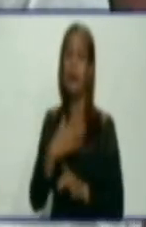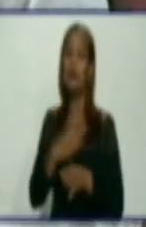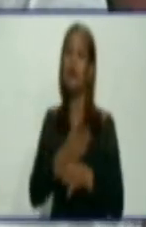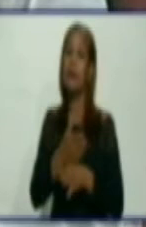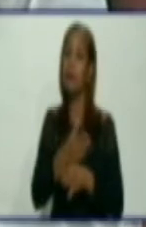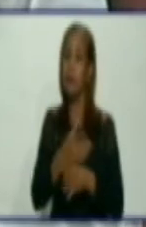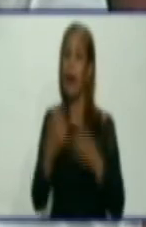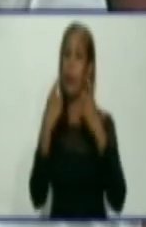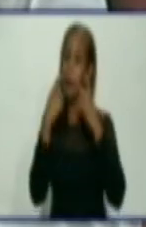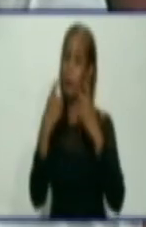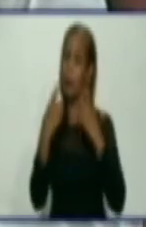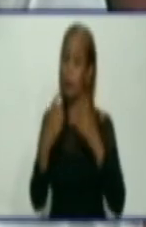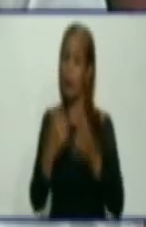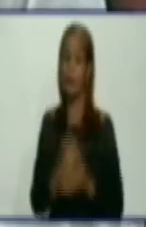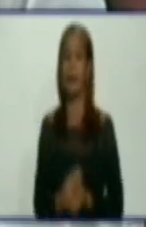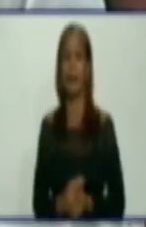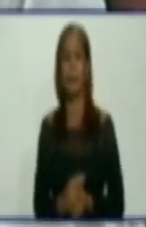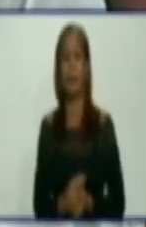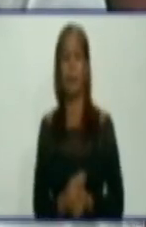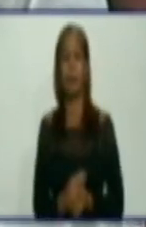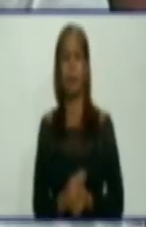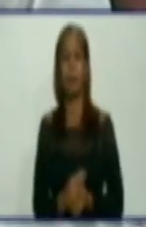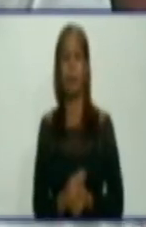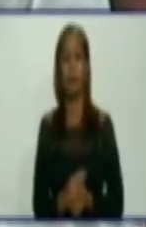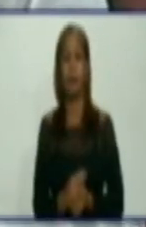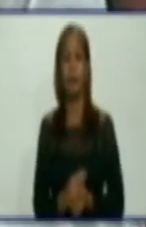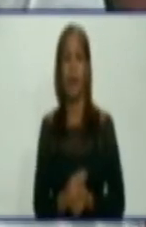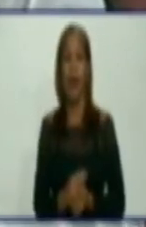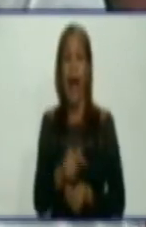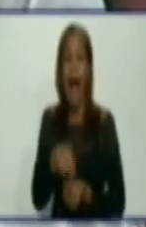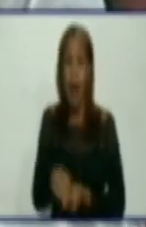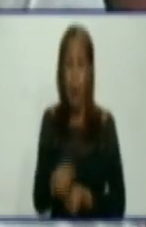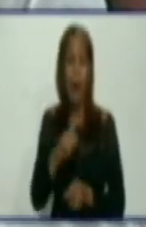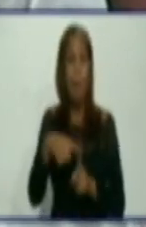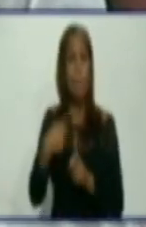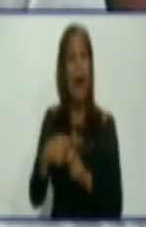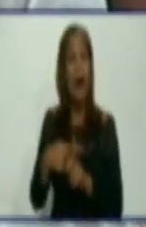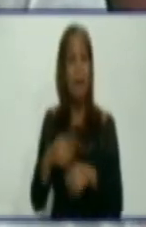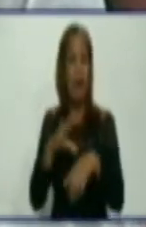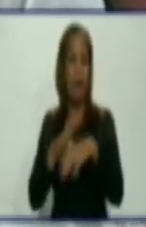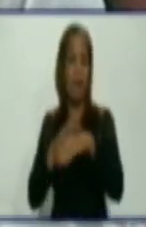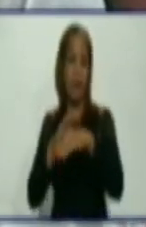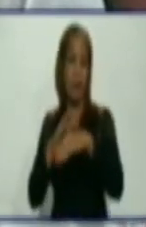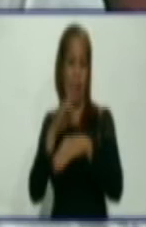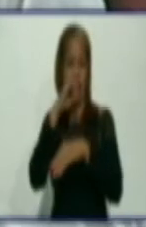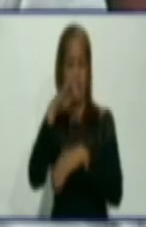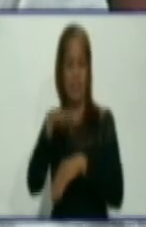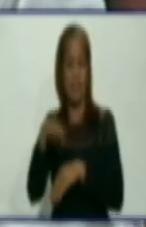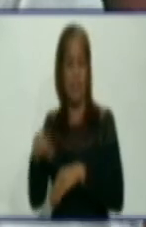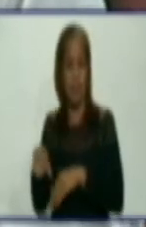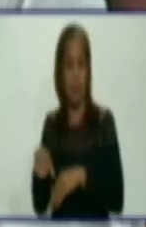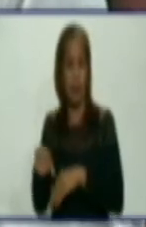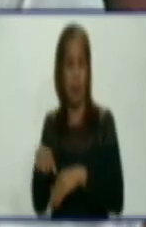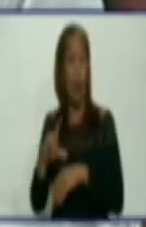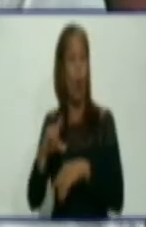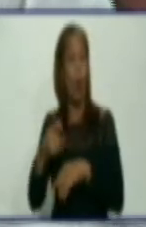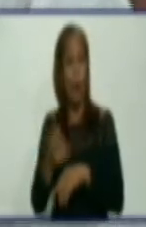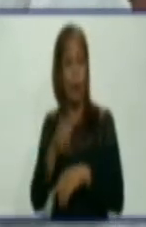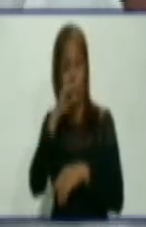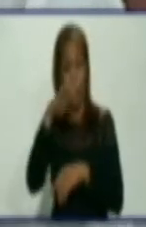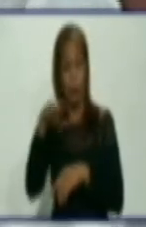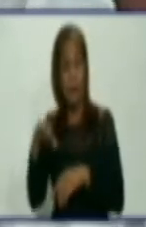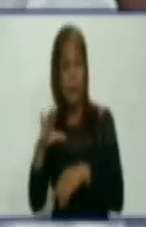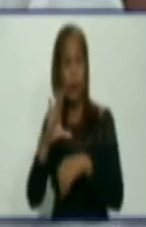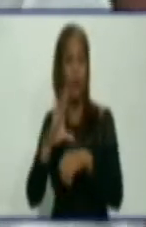debe estar diciendo. Se nos están enfermando niños. Cuando los niños se enferman, la transmisión también es importante